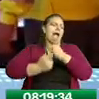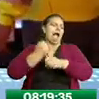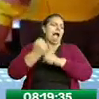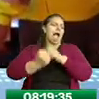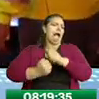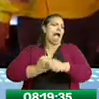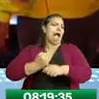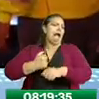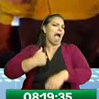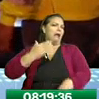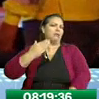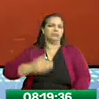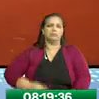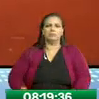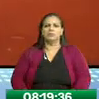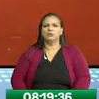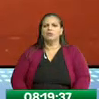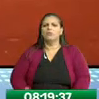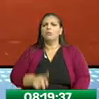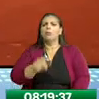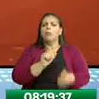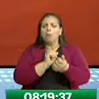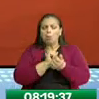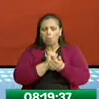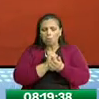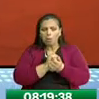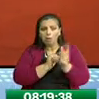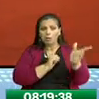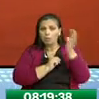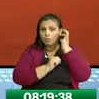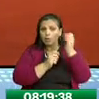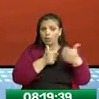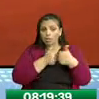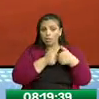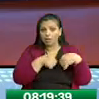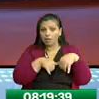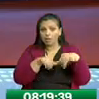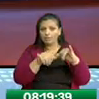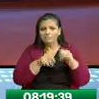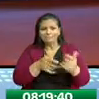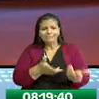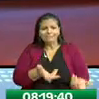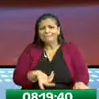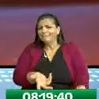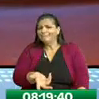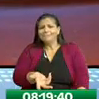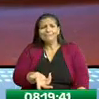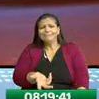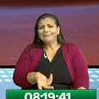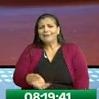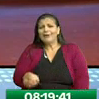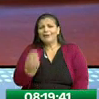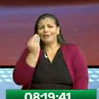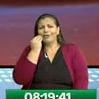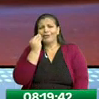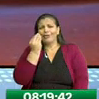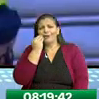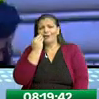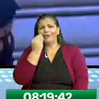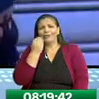Ya no va a volver contigo. Entonces, ¿qué solucionaste, hermano? A ver, esa es la actitud más tonta del